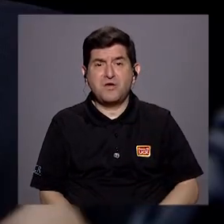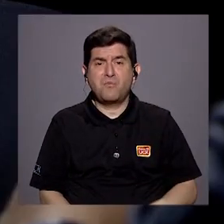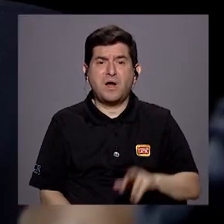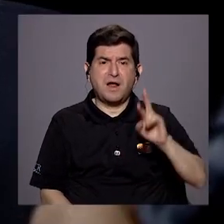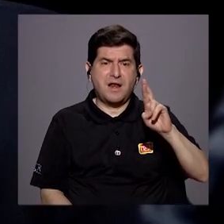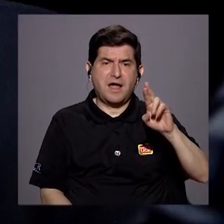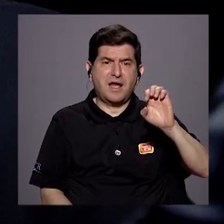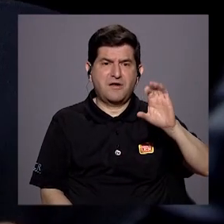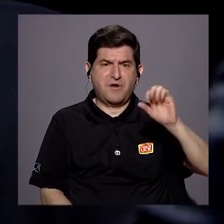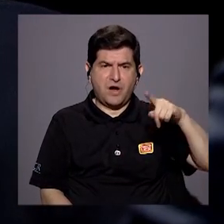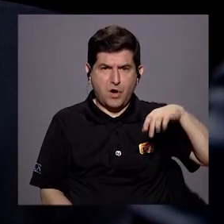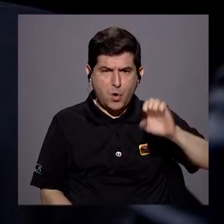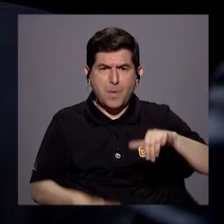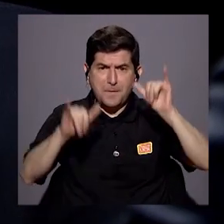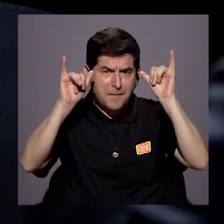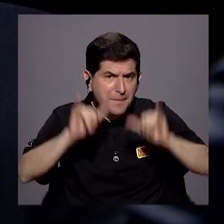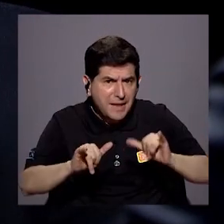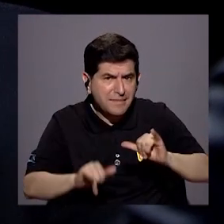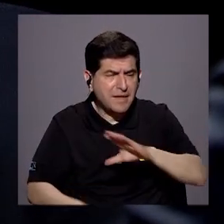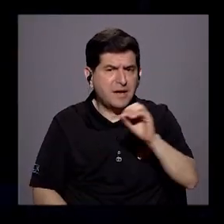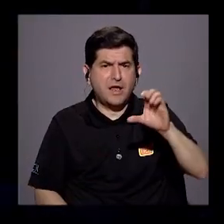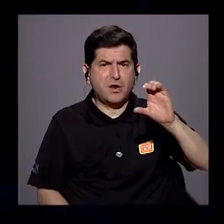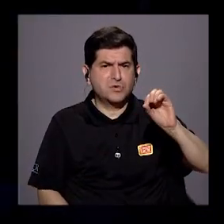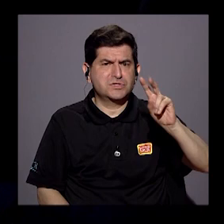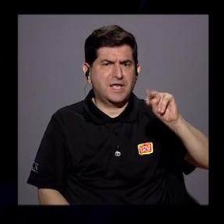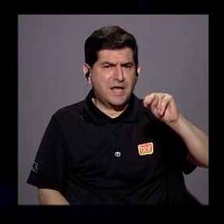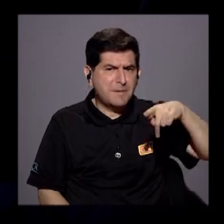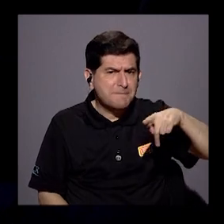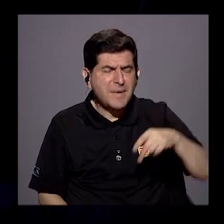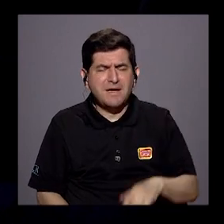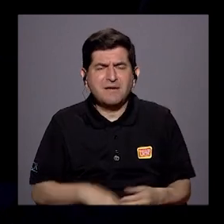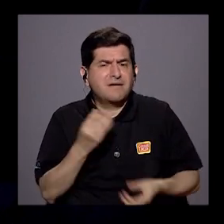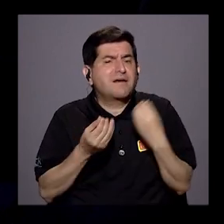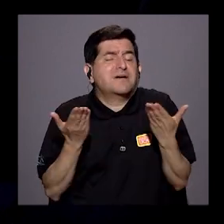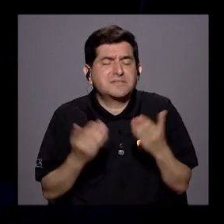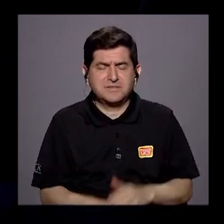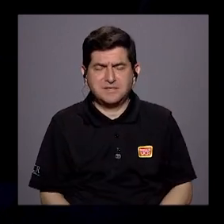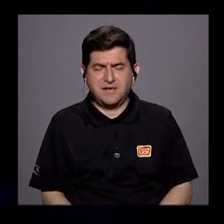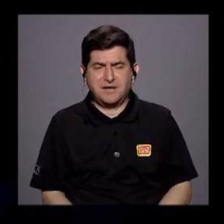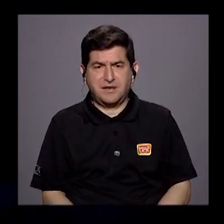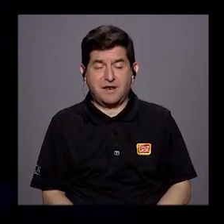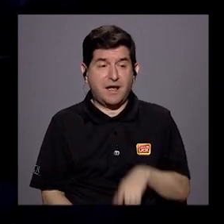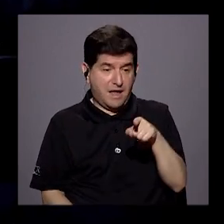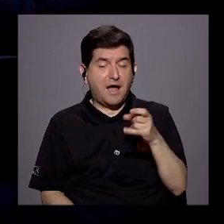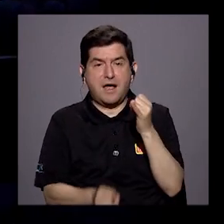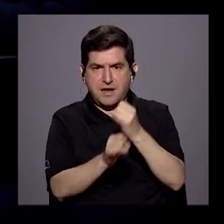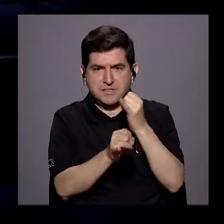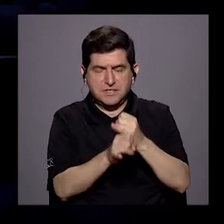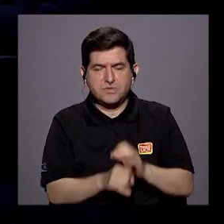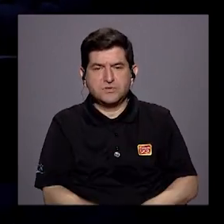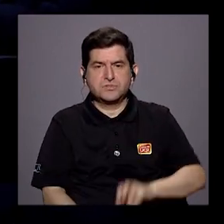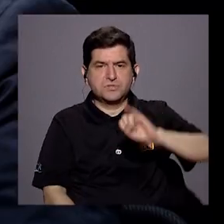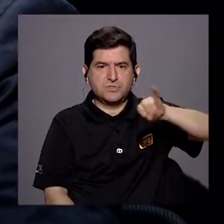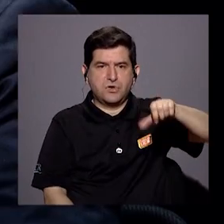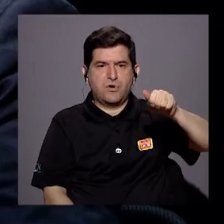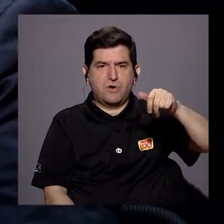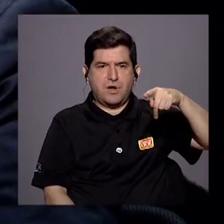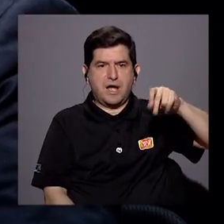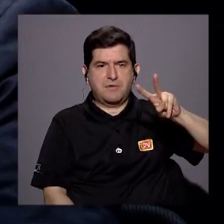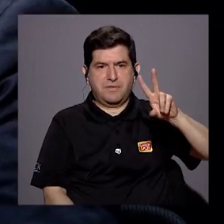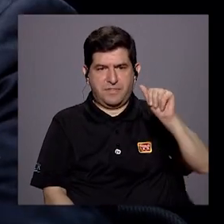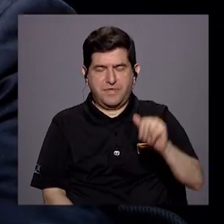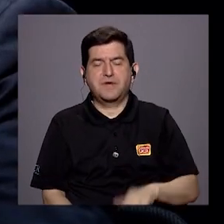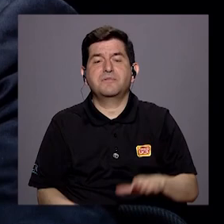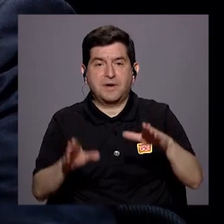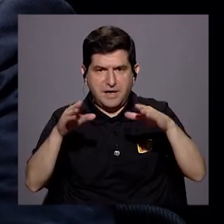pero ya que curiosos ideas hace unos días de producción pero qué curioso en estos días el hub de ver recibió porque apm terminals no podía dar